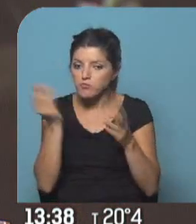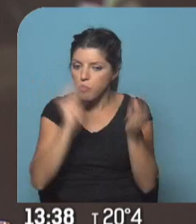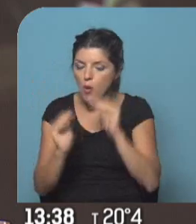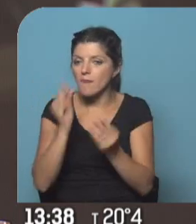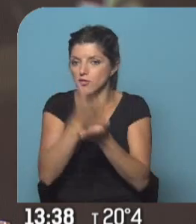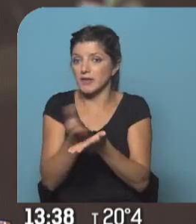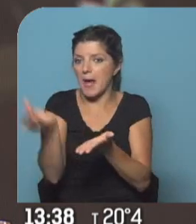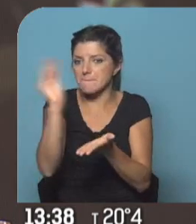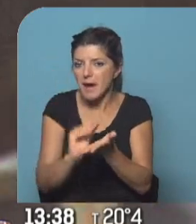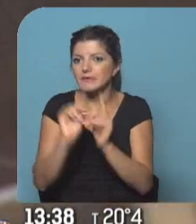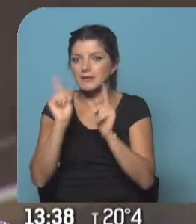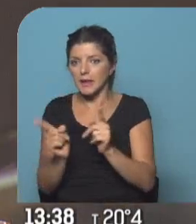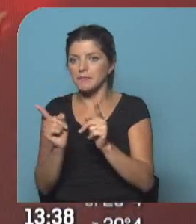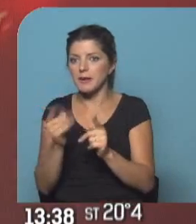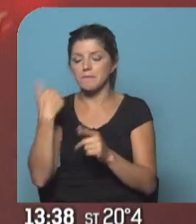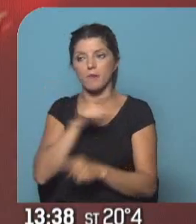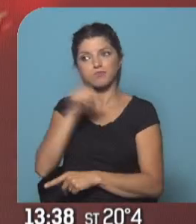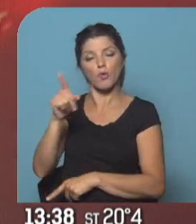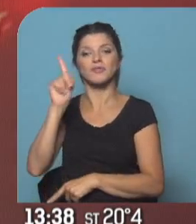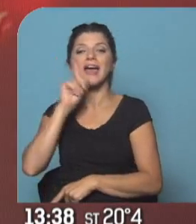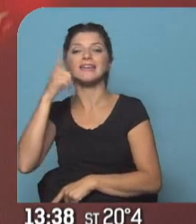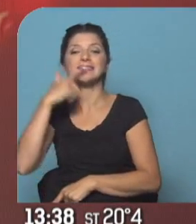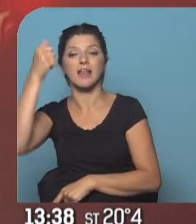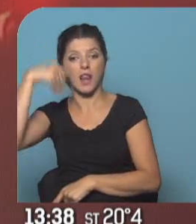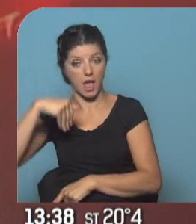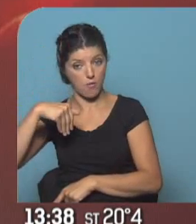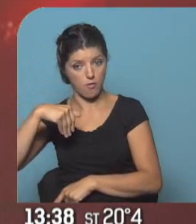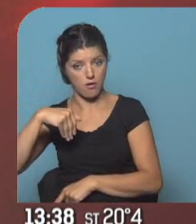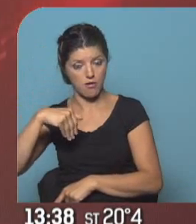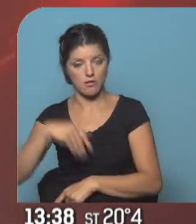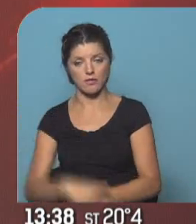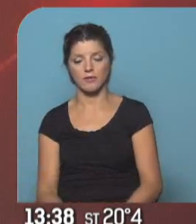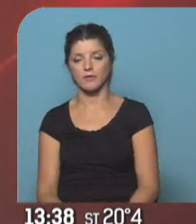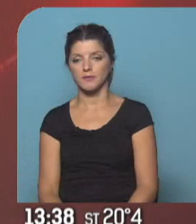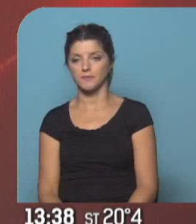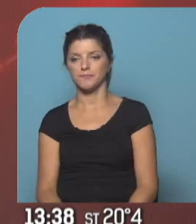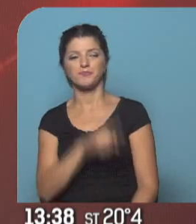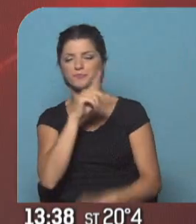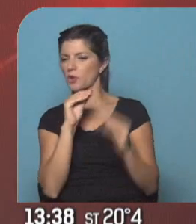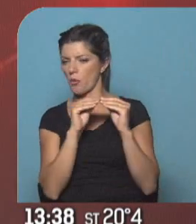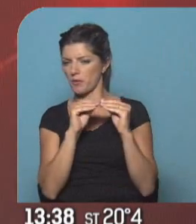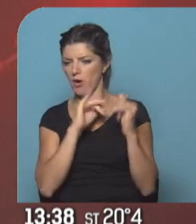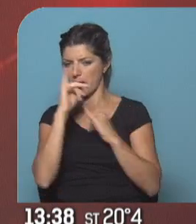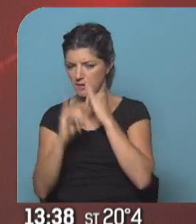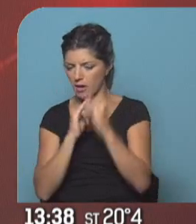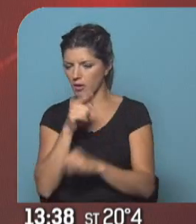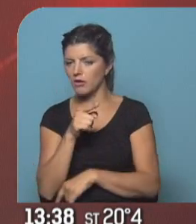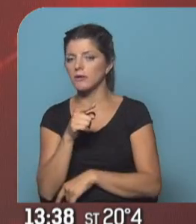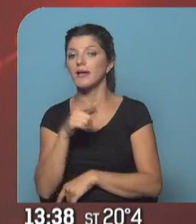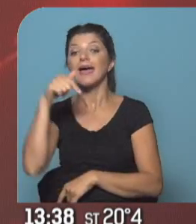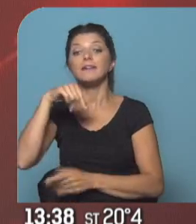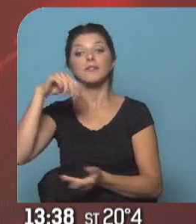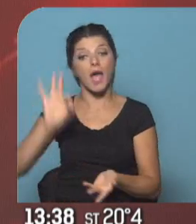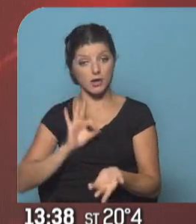que ver, sobre todo con el Islam. Pero el dato paradójico, con respecto a lo que decía Raúl, es que Polonia este año